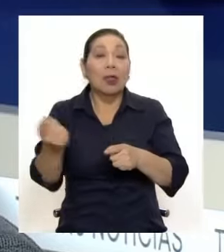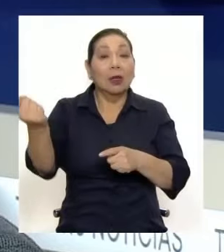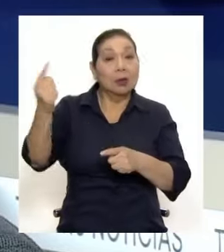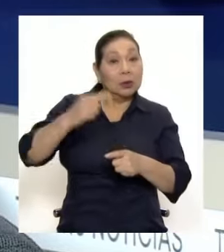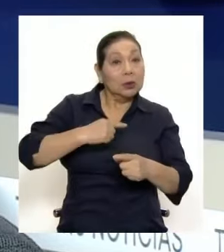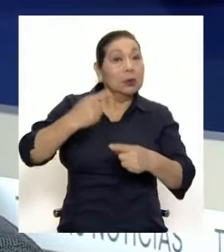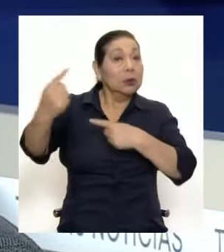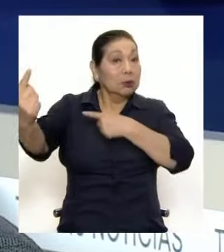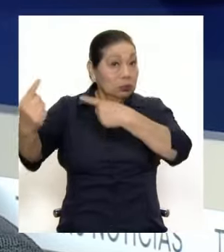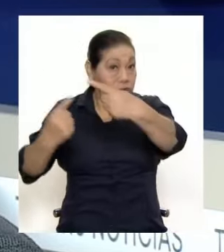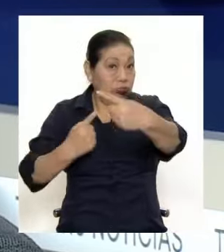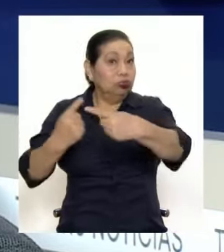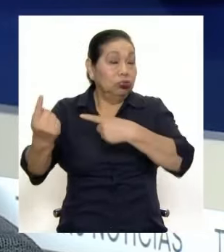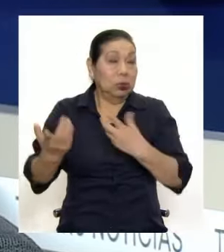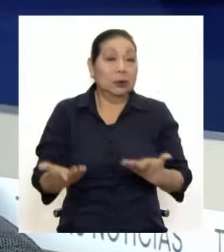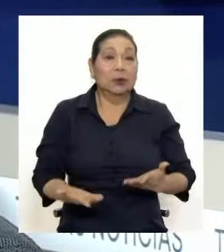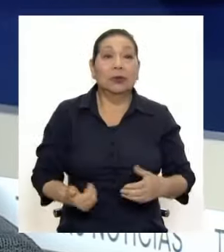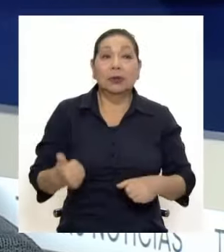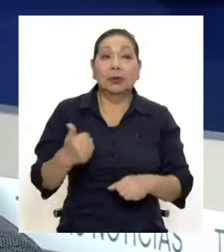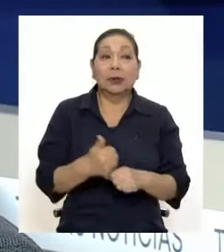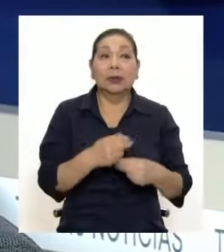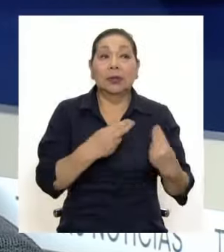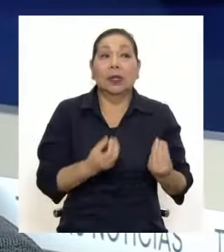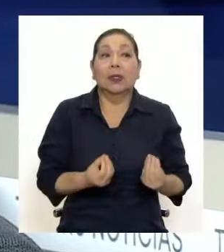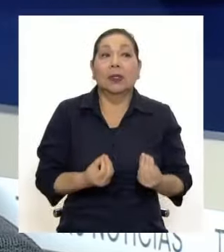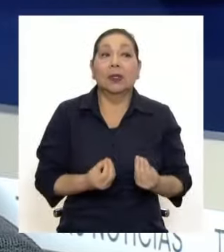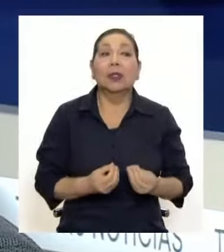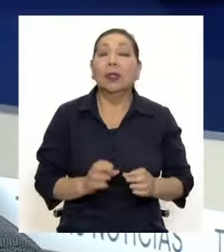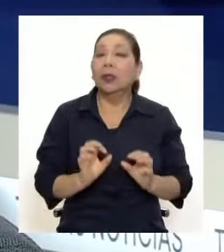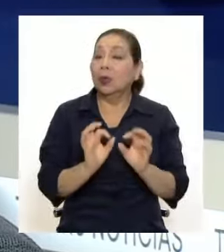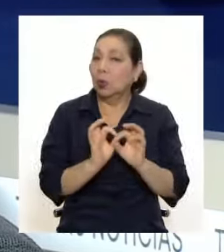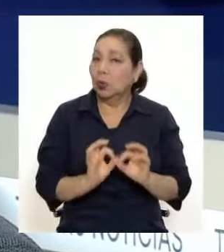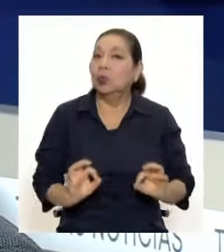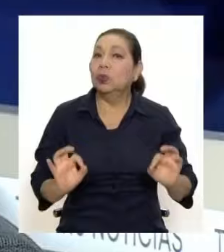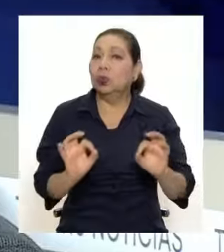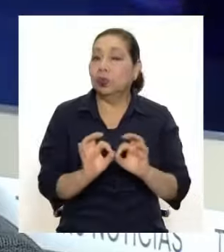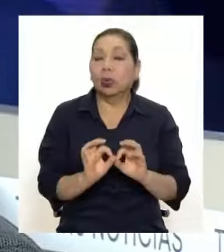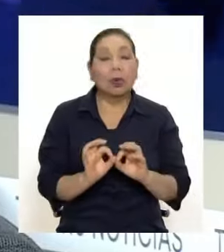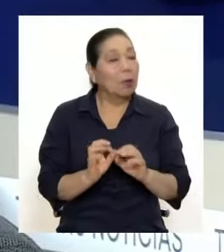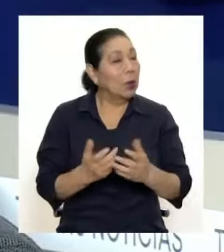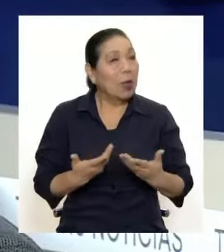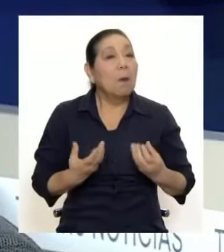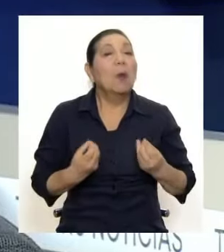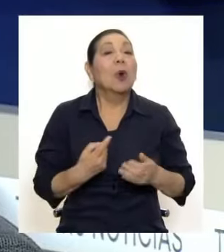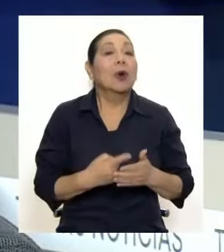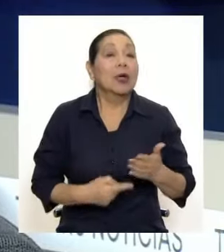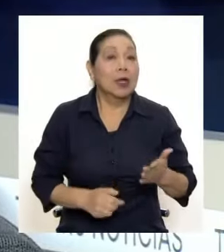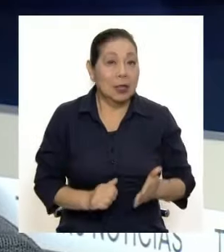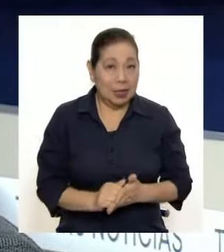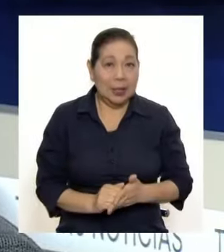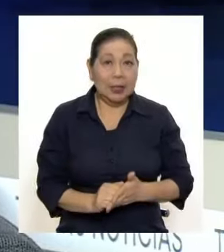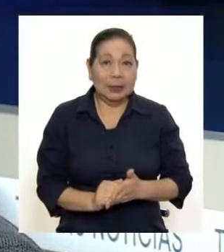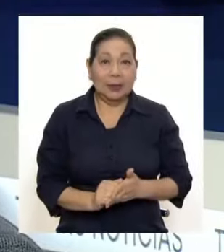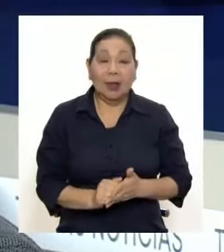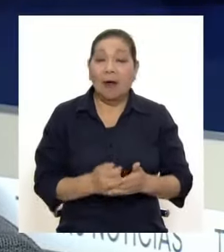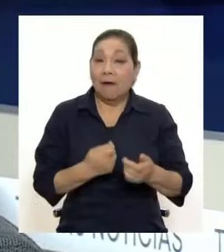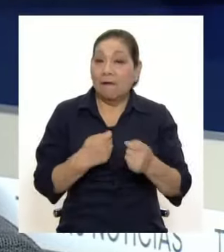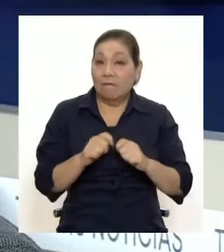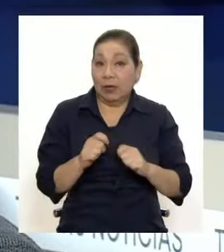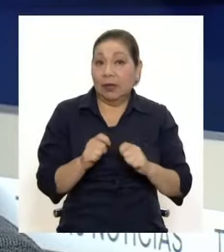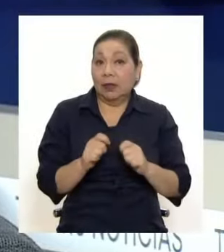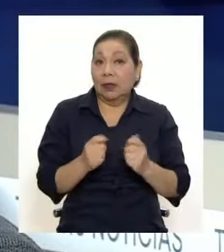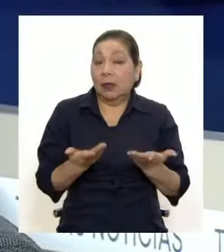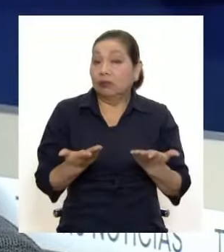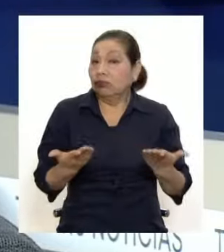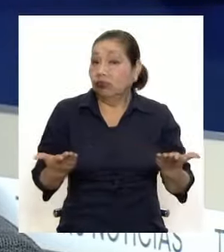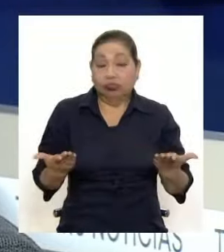realmente para nosotros como autoridad sanitaria y como país es un avance notable porque eh las exportaciones se van a dar